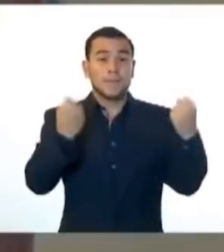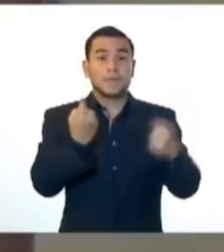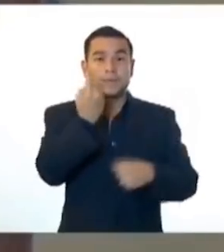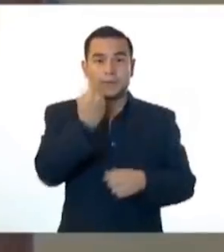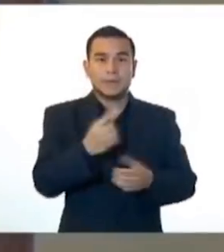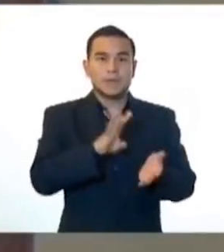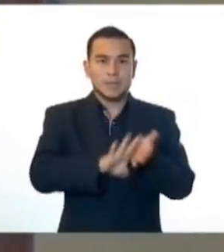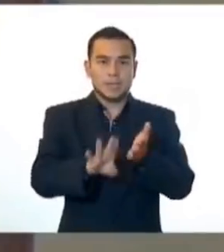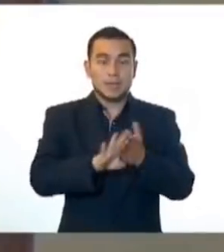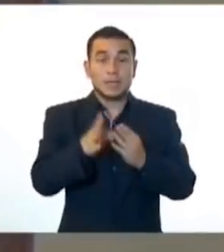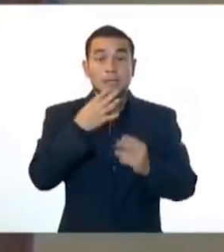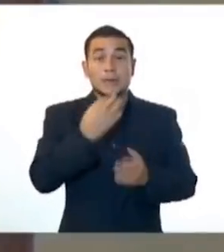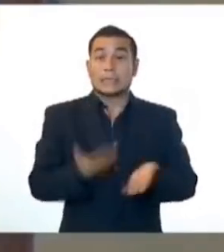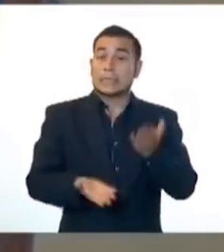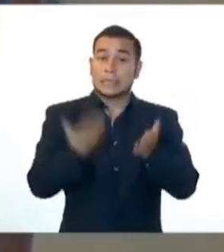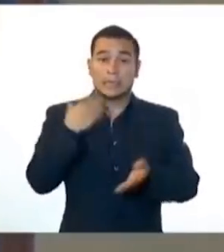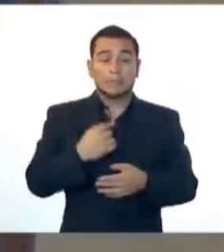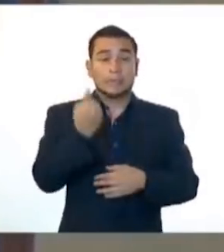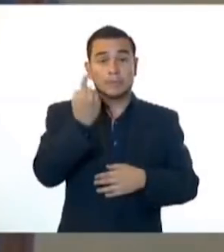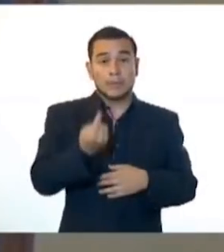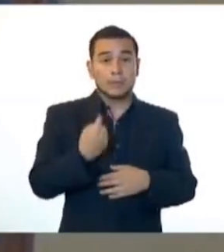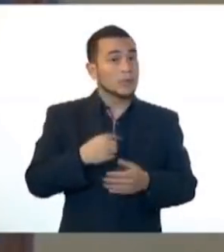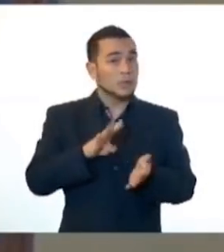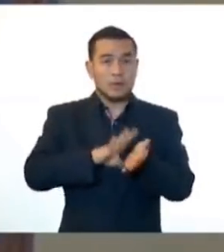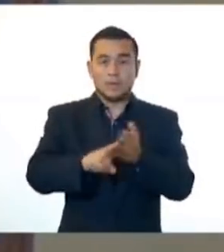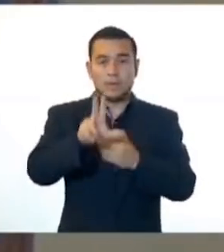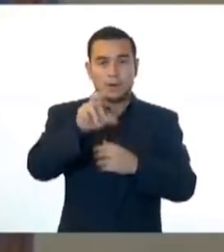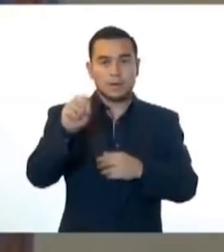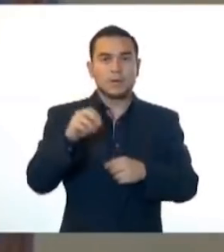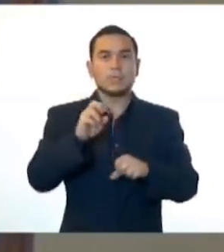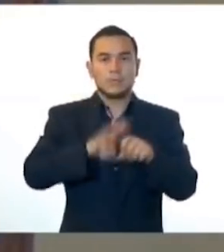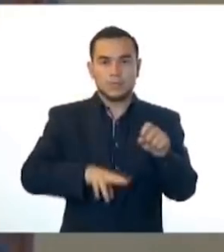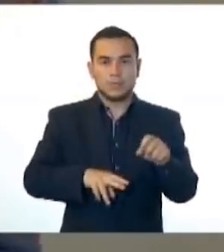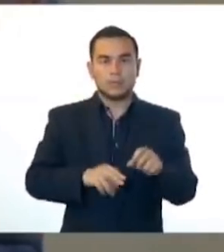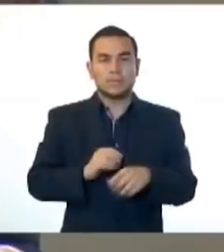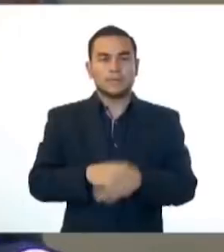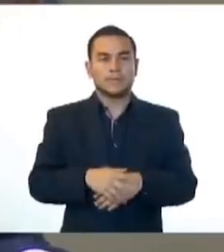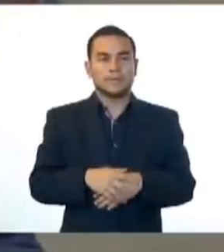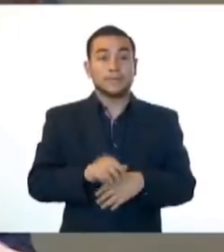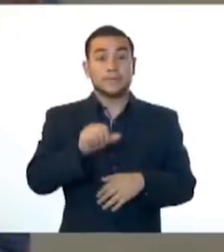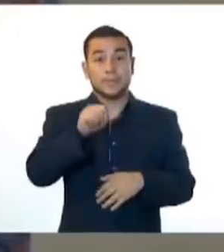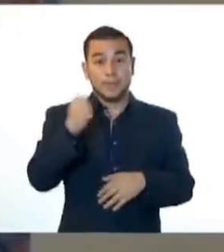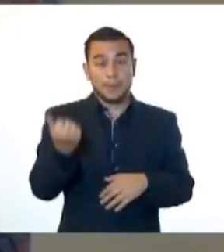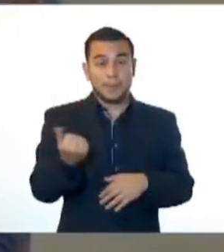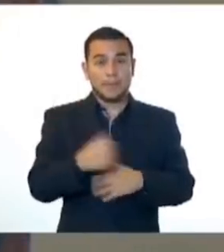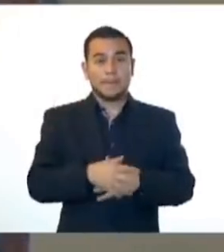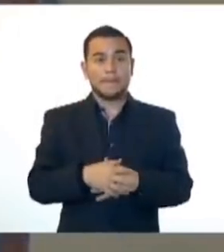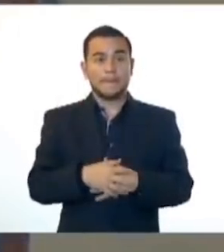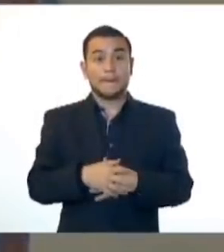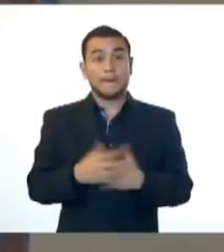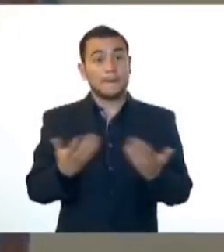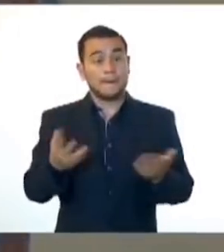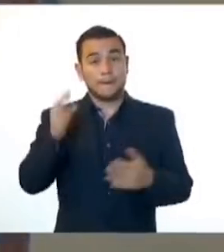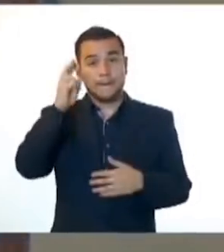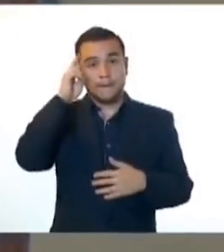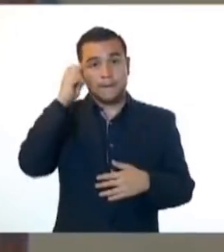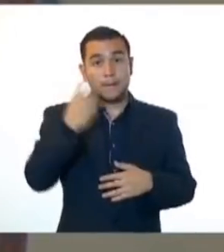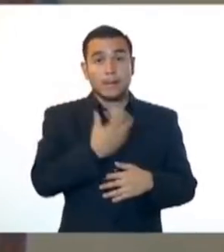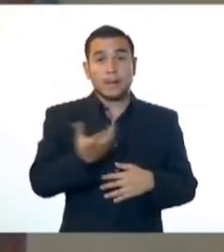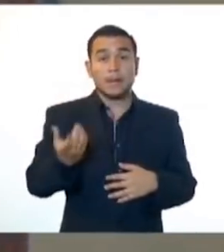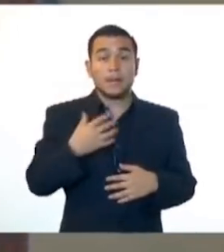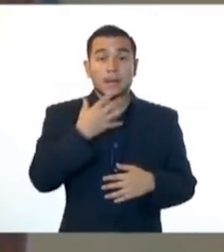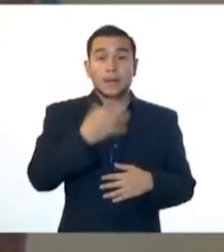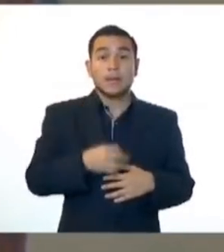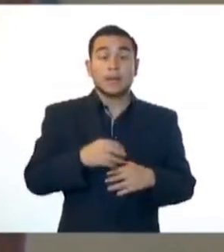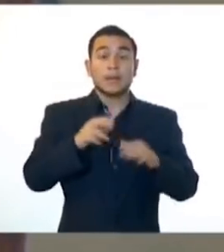que más de alguien se habrá quedado fuera de la lista, pero ahí está la forma de reclamar. Ah, lo otro, la mayoría de las personas arriba